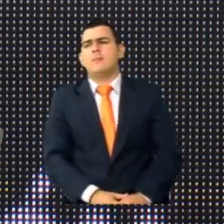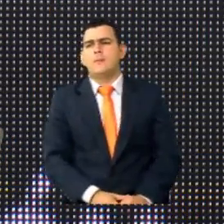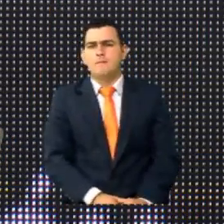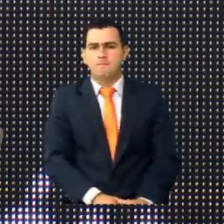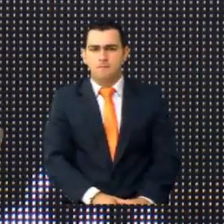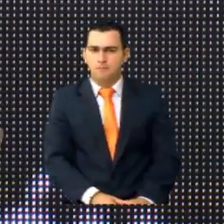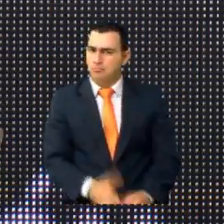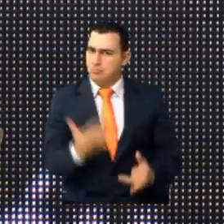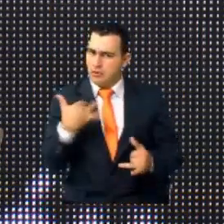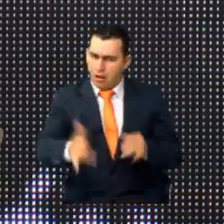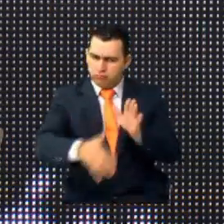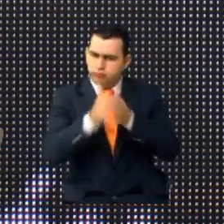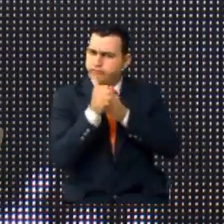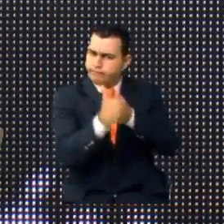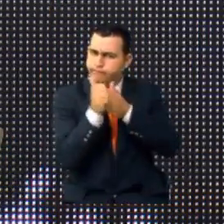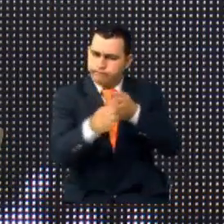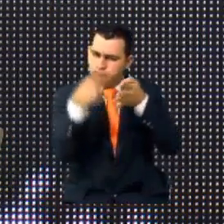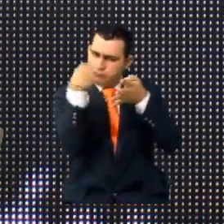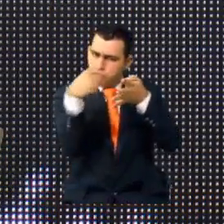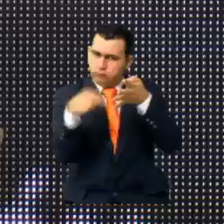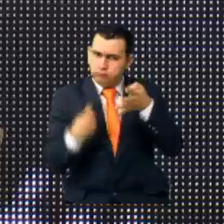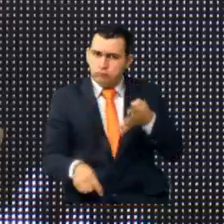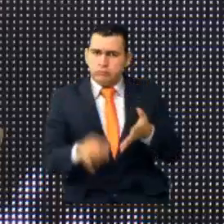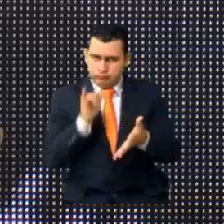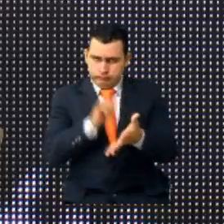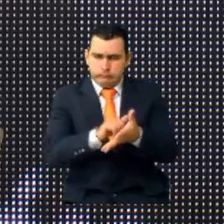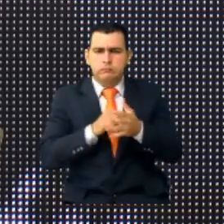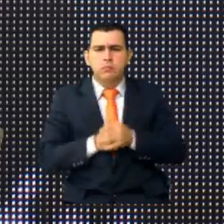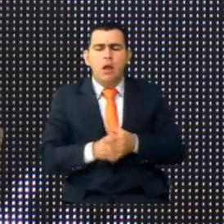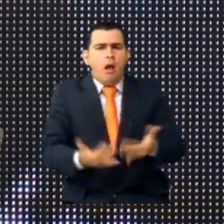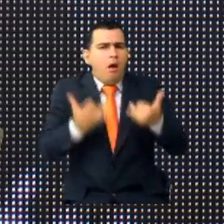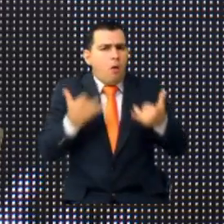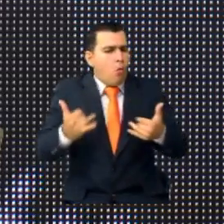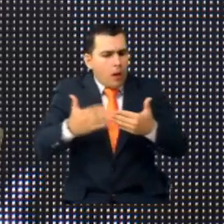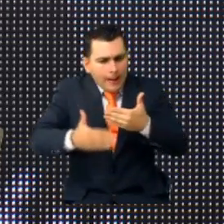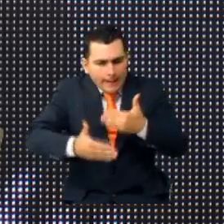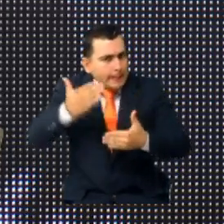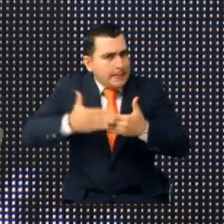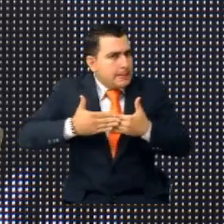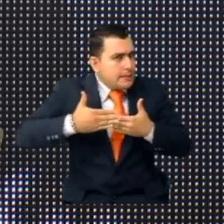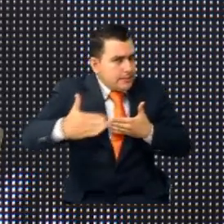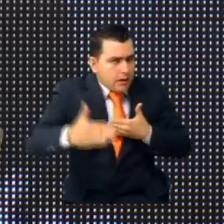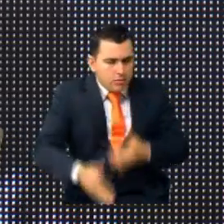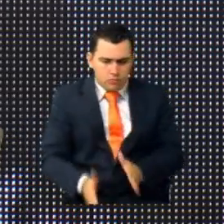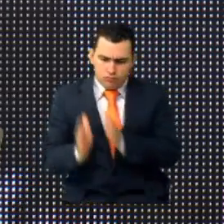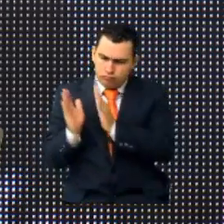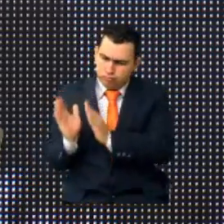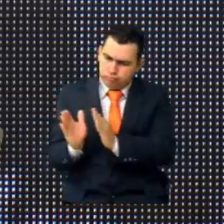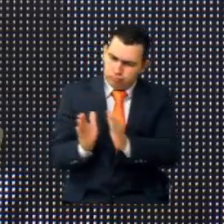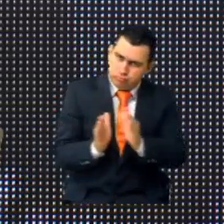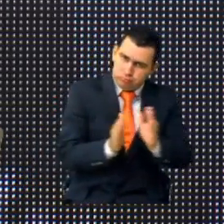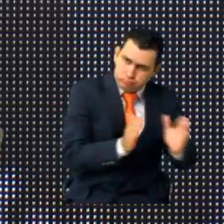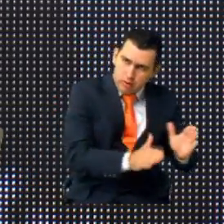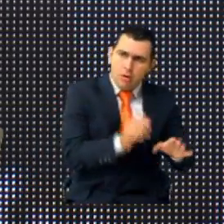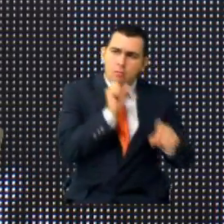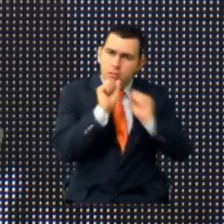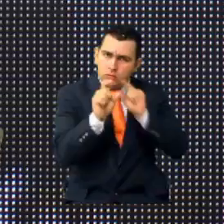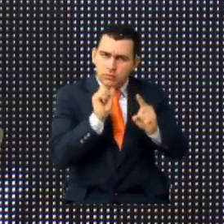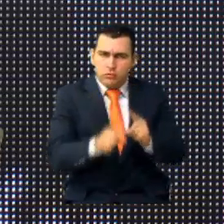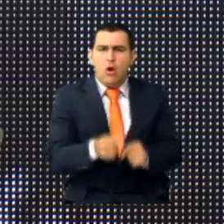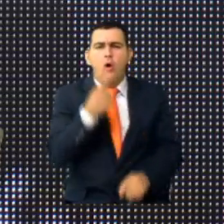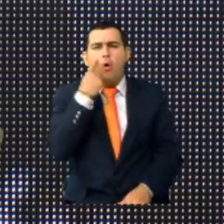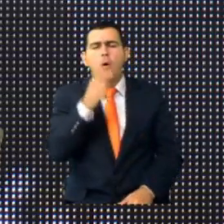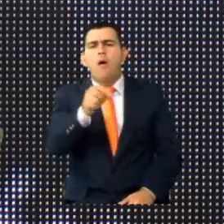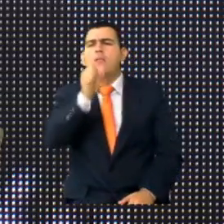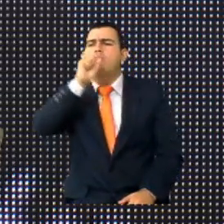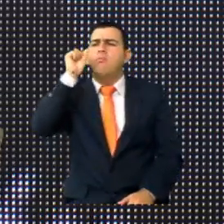Conocida la metodología que se llevará a cabo durante este debate, iniciamos entonces el orden en el cual van a responder las preguntas a los candidatos. La primera